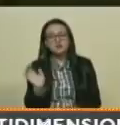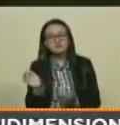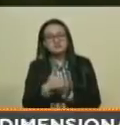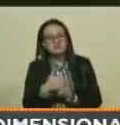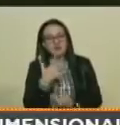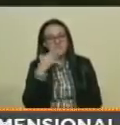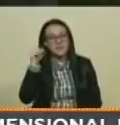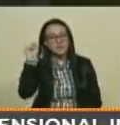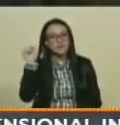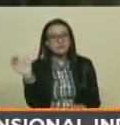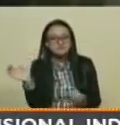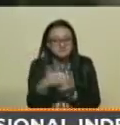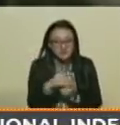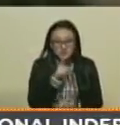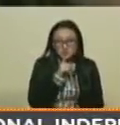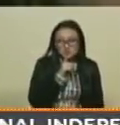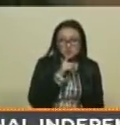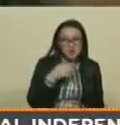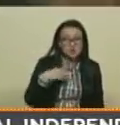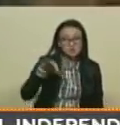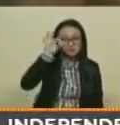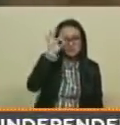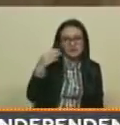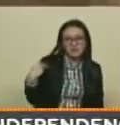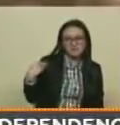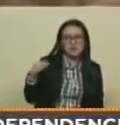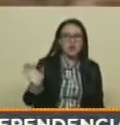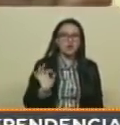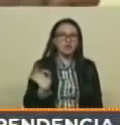Entonces van a decir que no, yo no sabía, nadie me avisó.